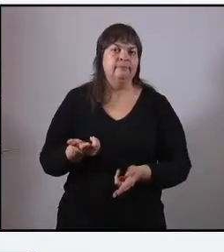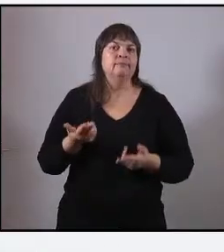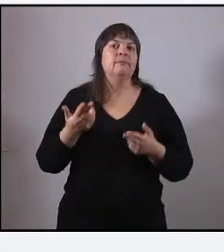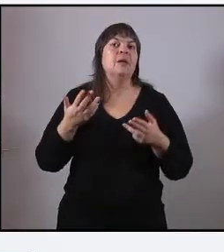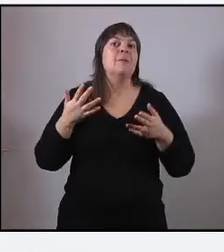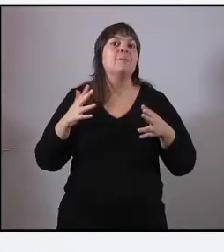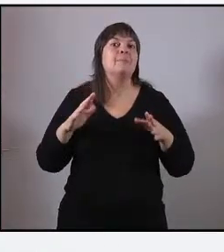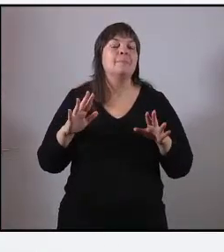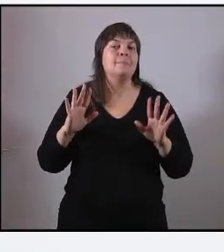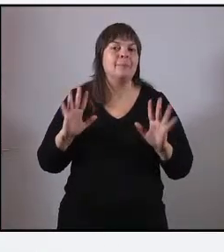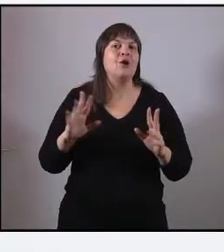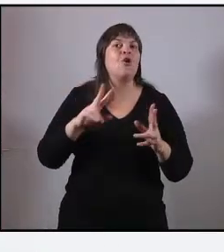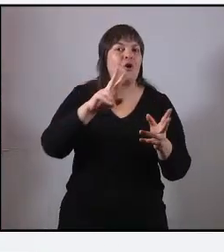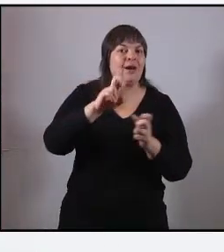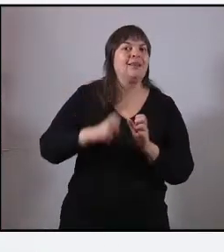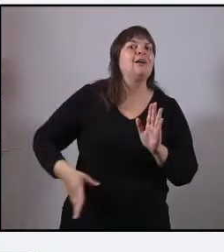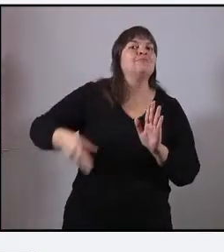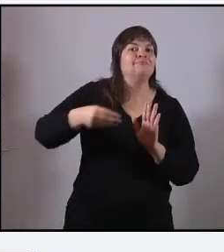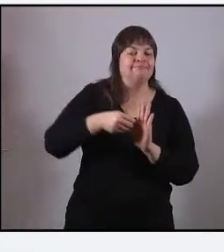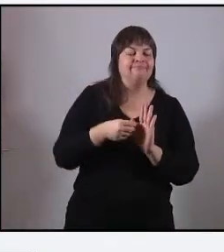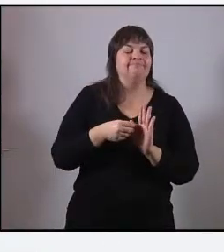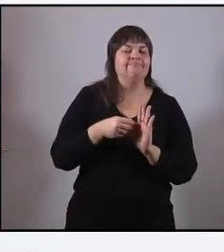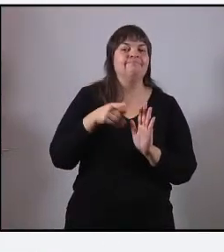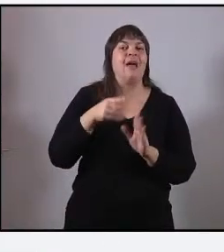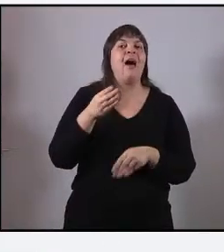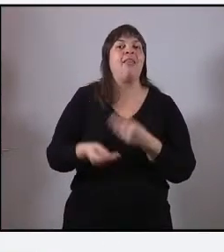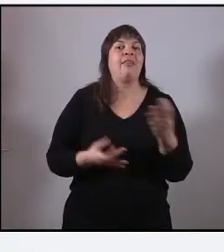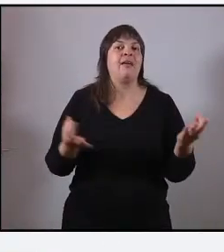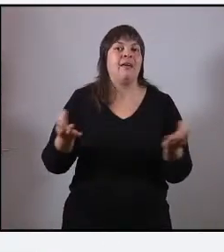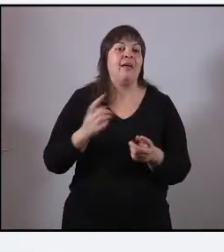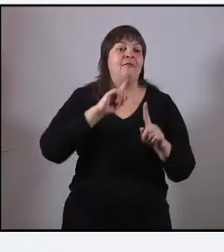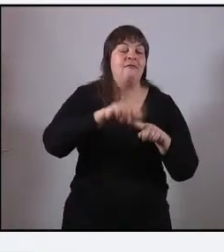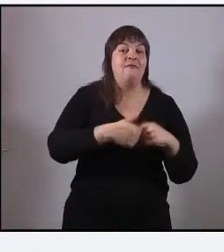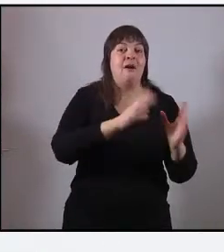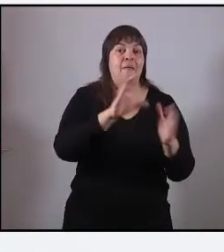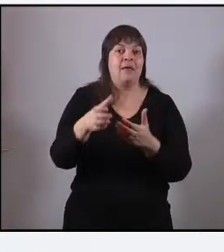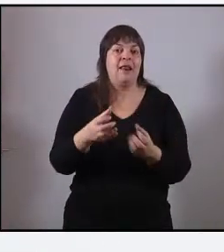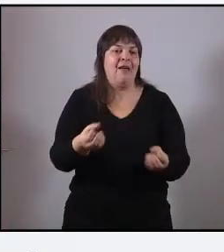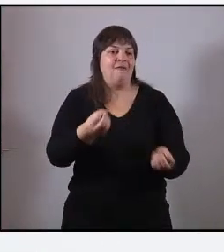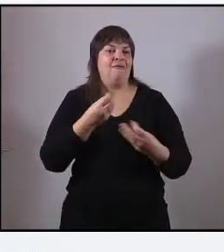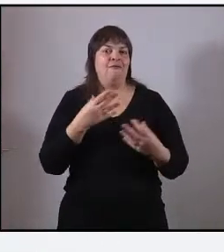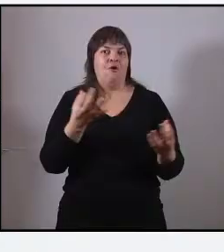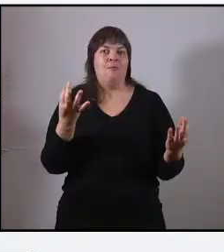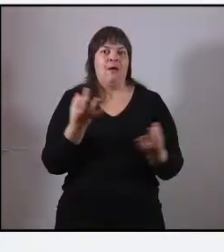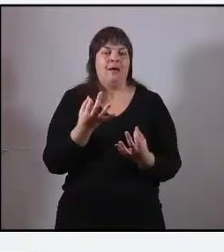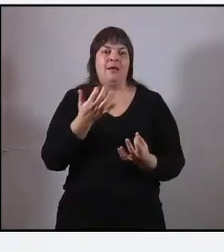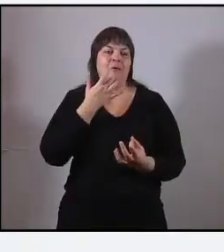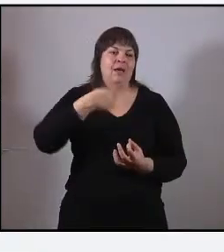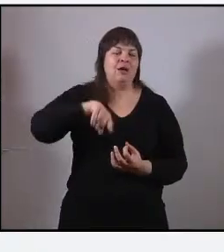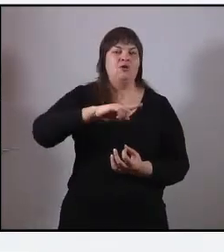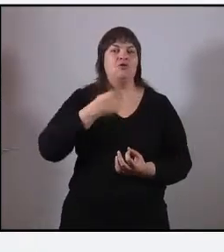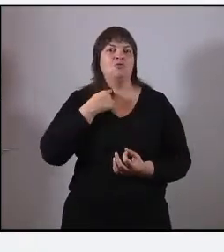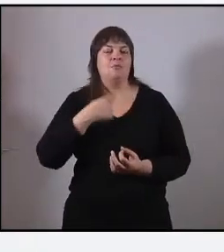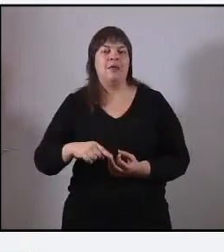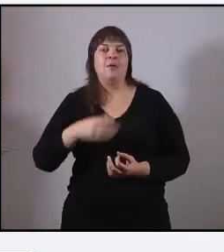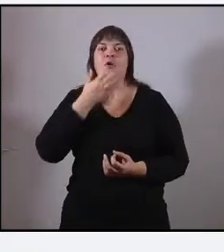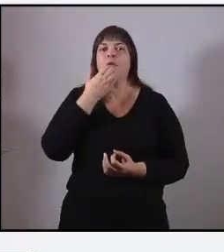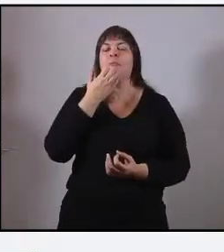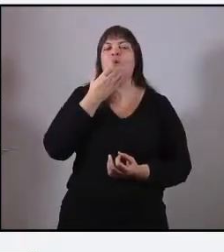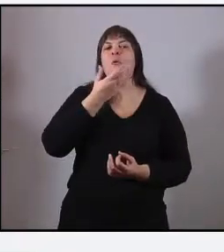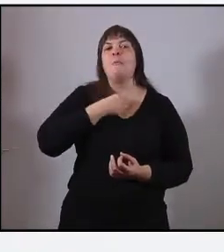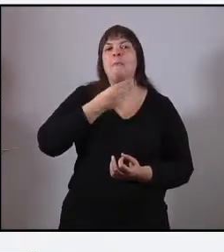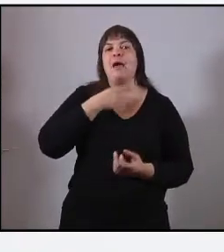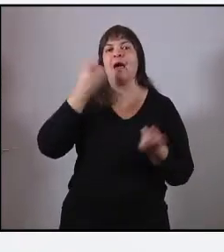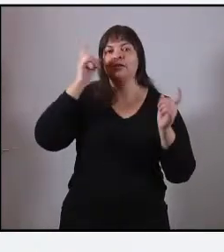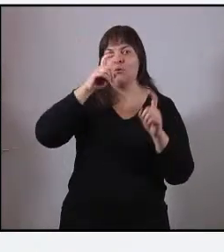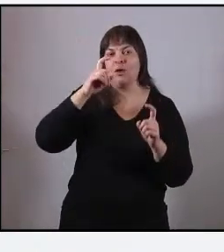pero computa en la renta, y esto está haciendo que muchas familias nos comuniquen que pierden, por ejemplo, las becas educativas